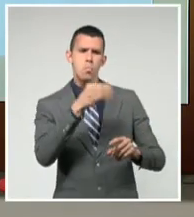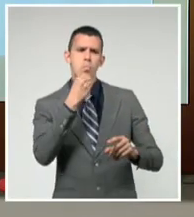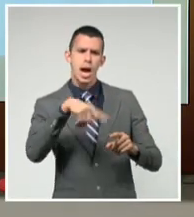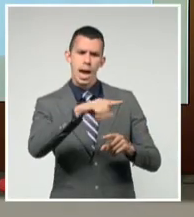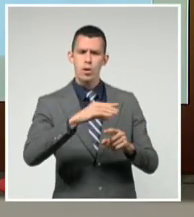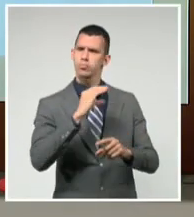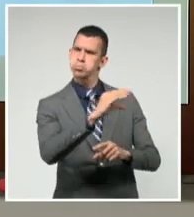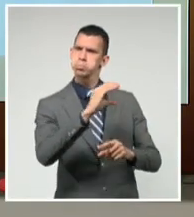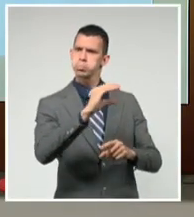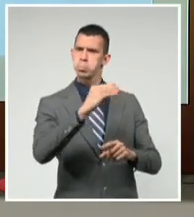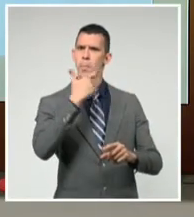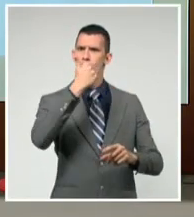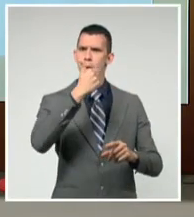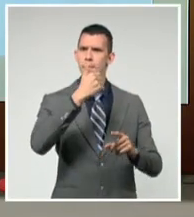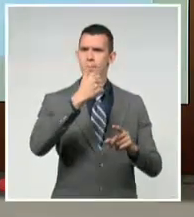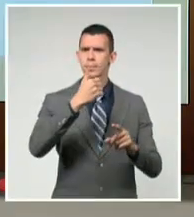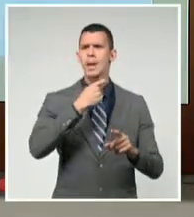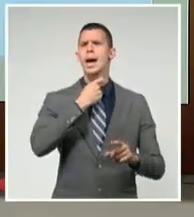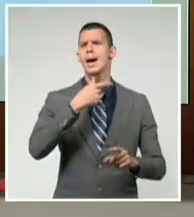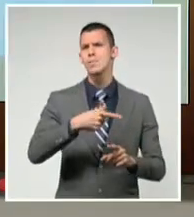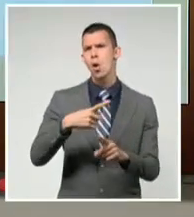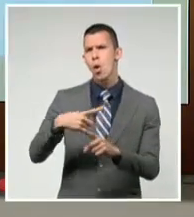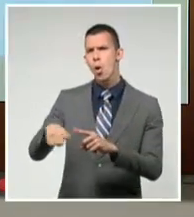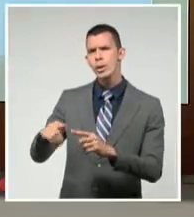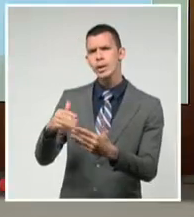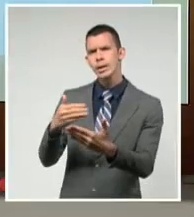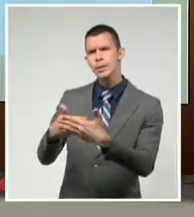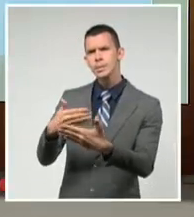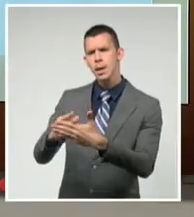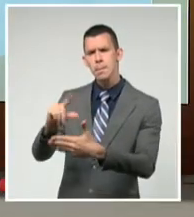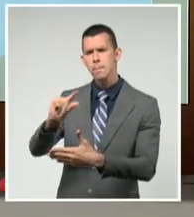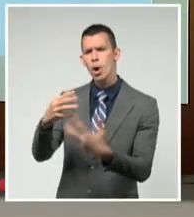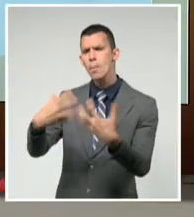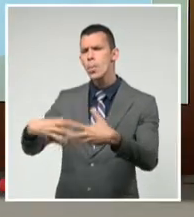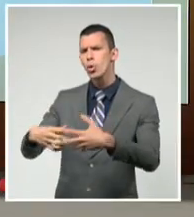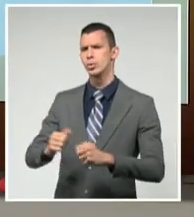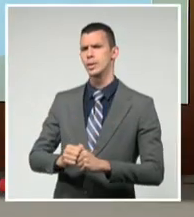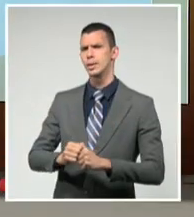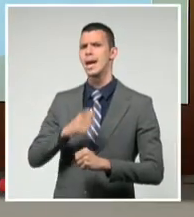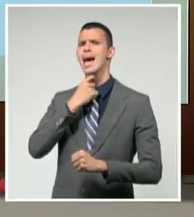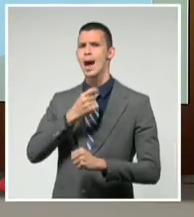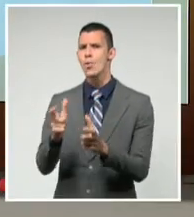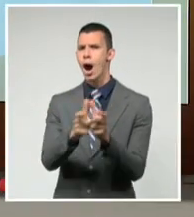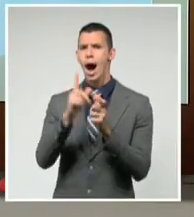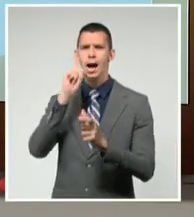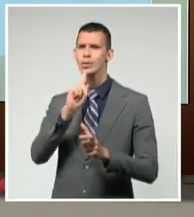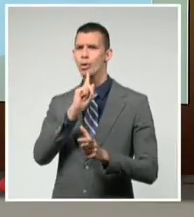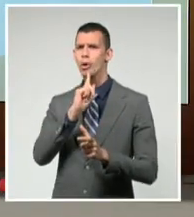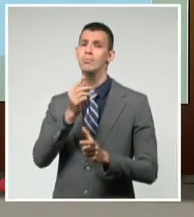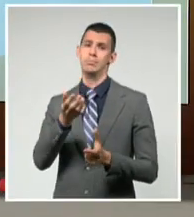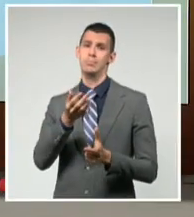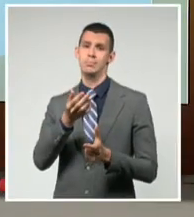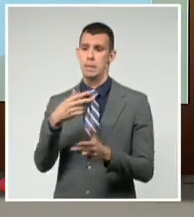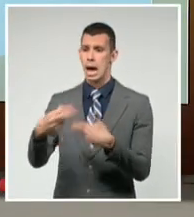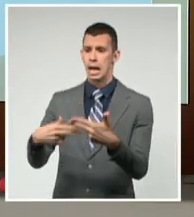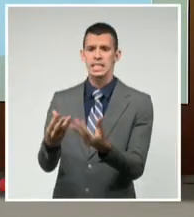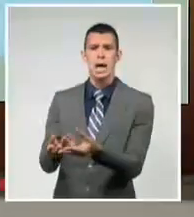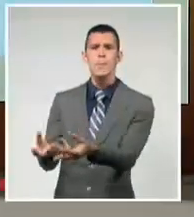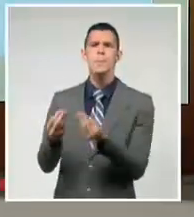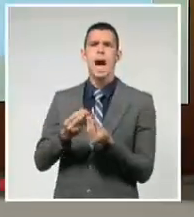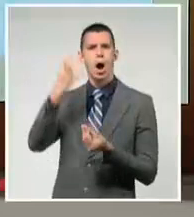estaría subsidiando las pérdidas de esas empresas pero ganaríamos porque estaríamos evitando el cierre de ellas y por lo tanto situaciones como el